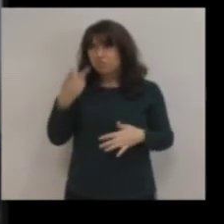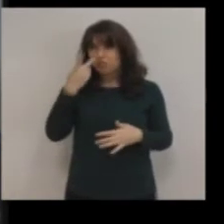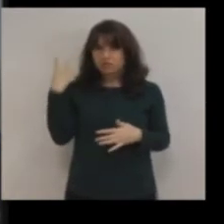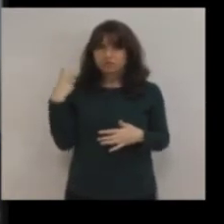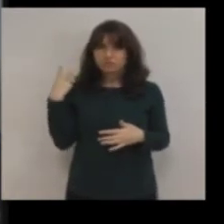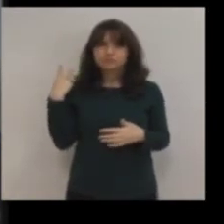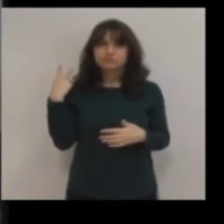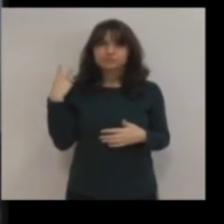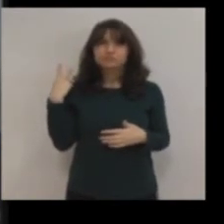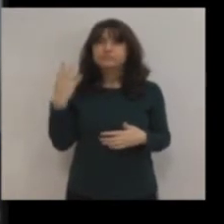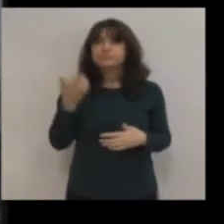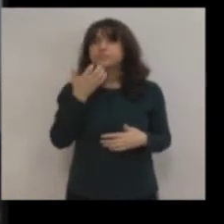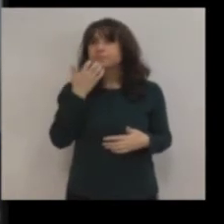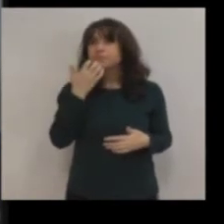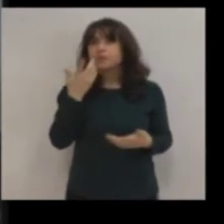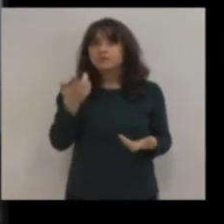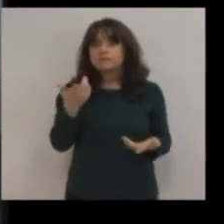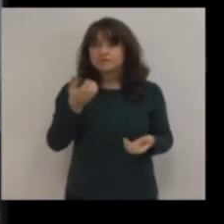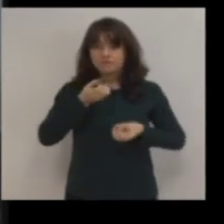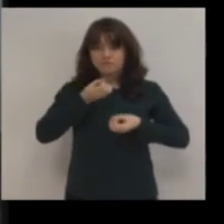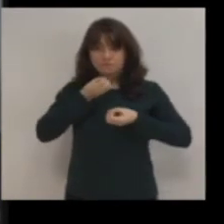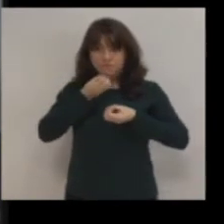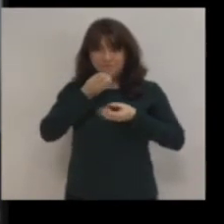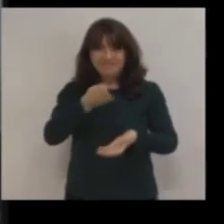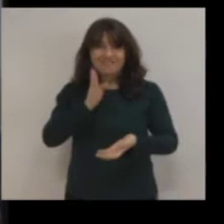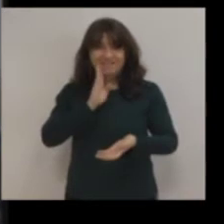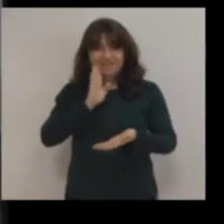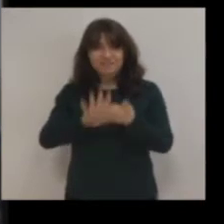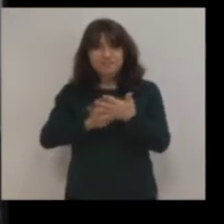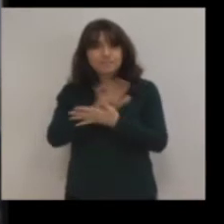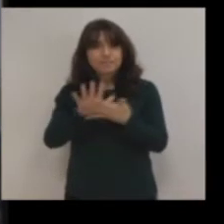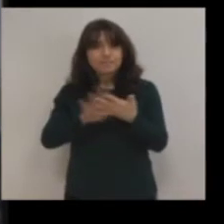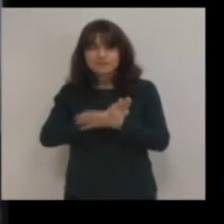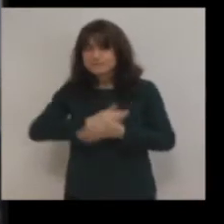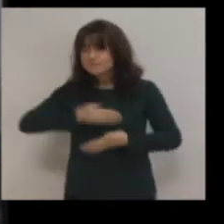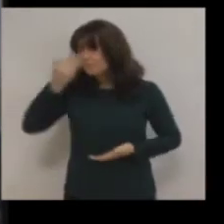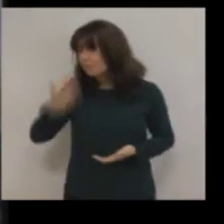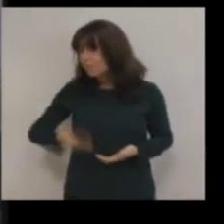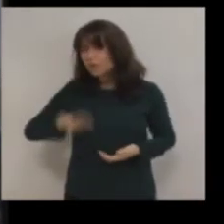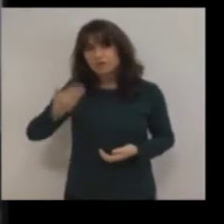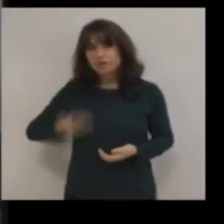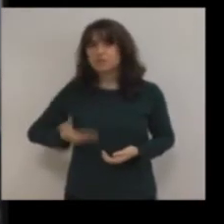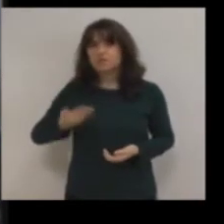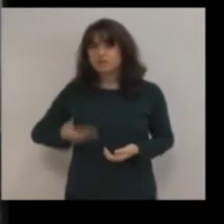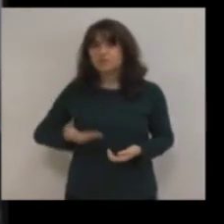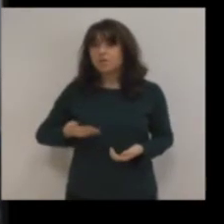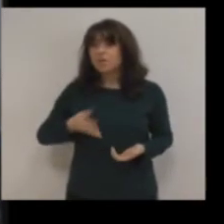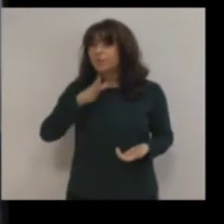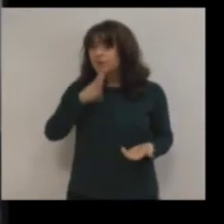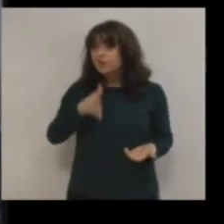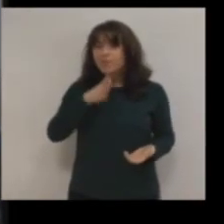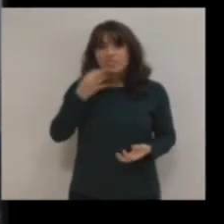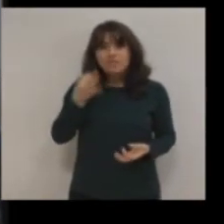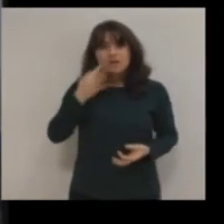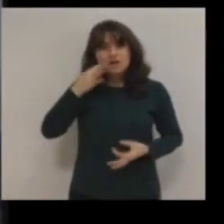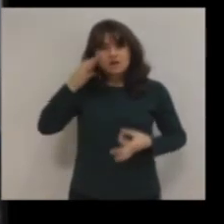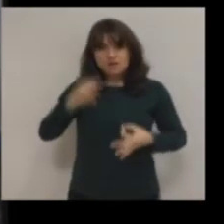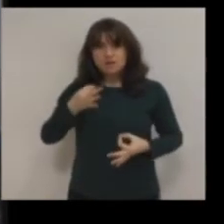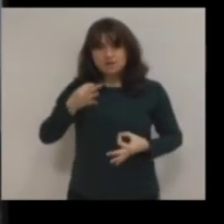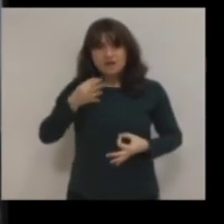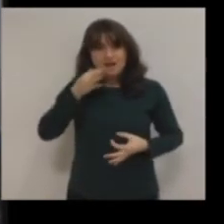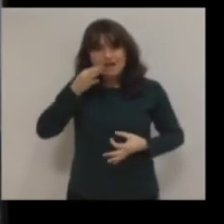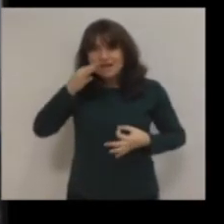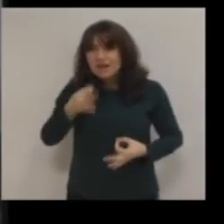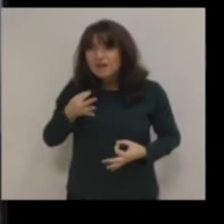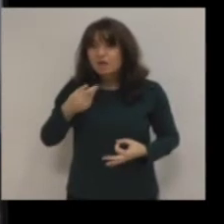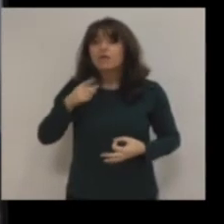Y, por ejemplo, esa información de la que tú hablas es fundamental porque tiene que ser realista y, por